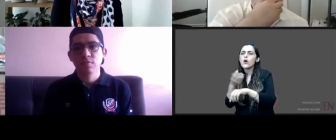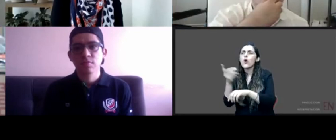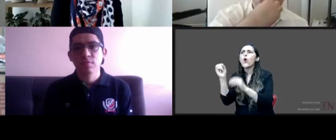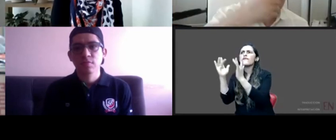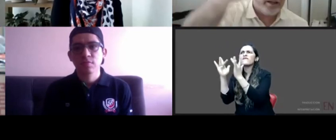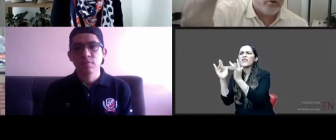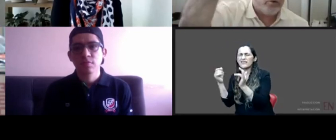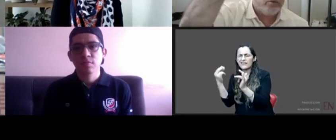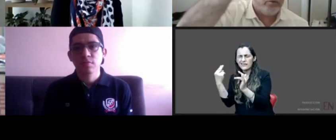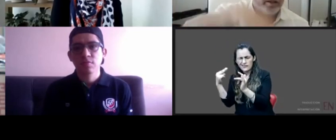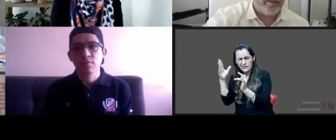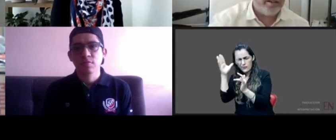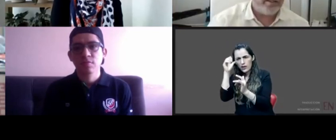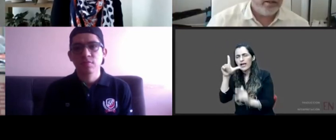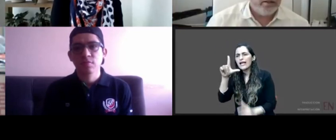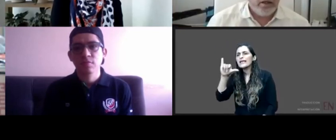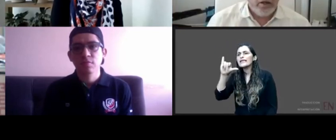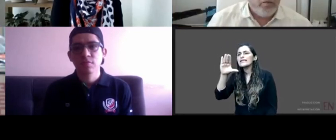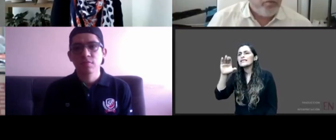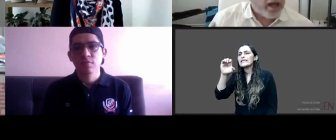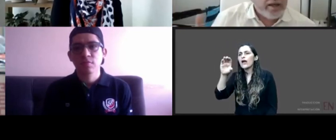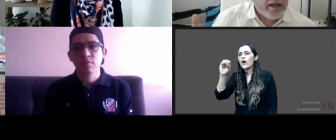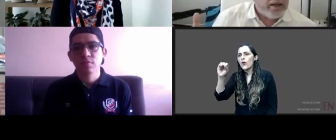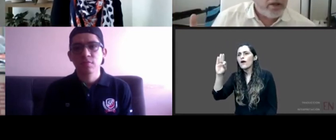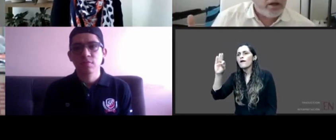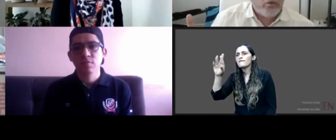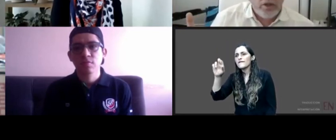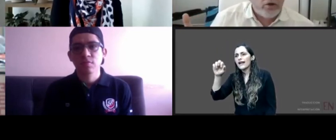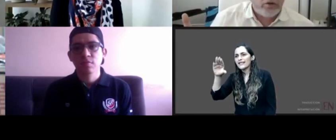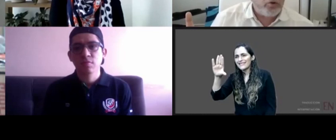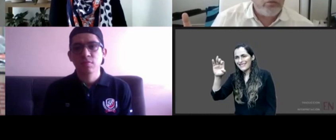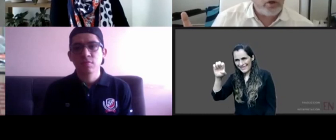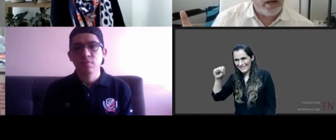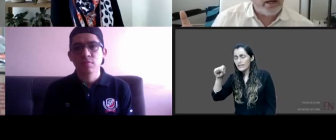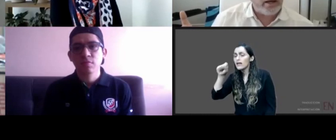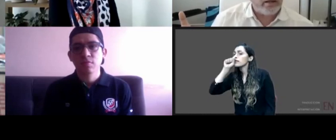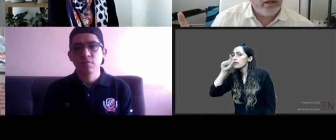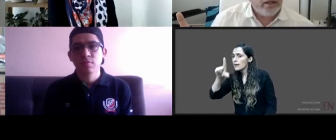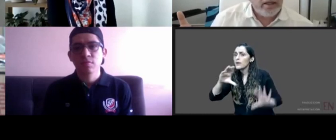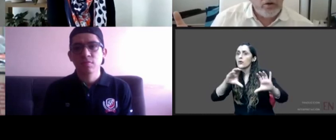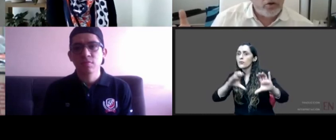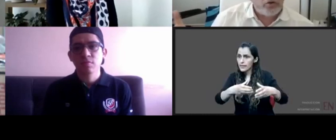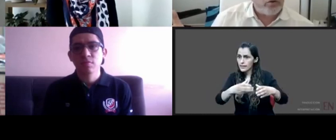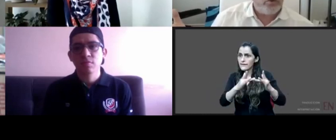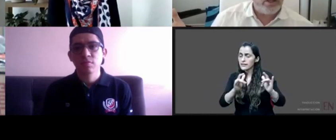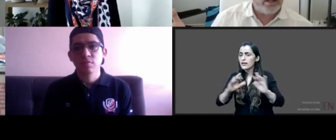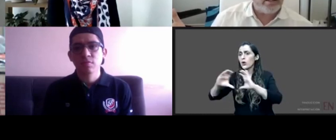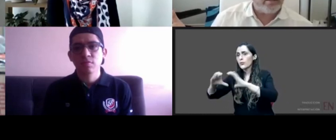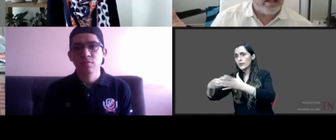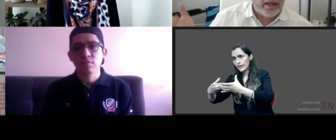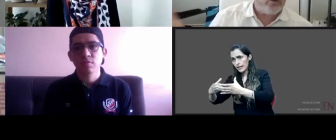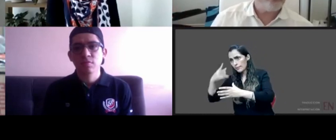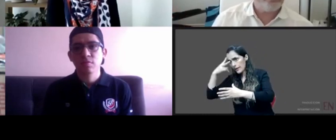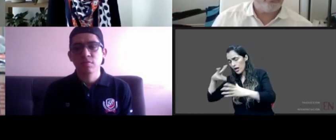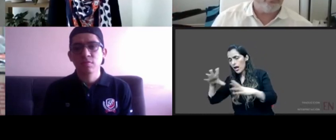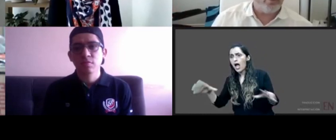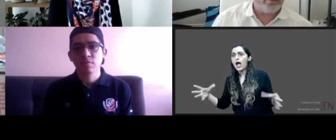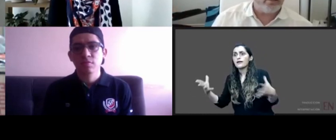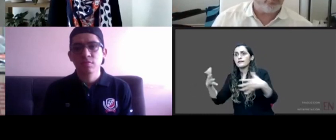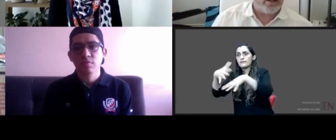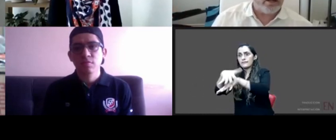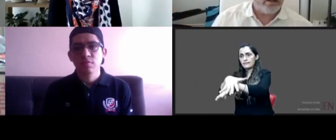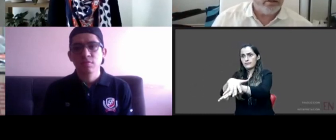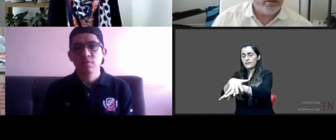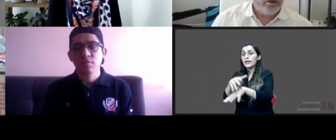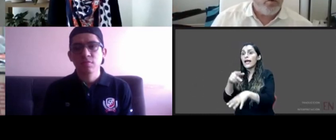recuerdo ahorita el nombre, el liceo francés. Aquí hay una concepción muy clara. Tengo dos comunidades y las dos tienen su lugar